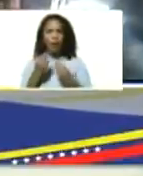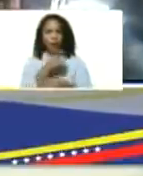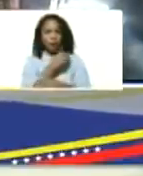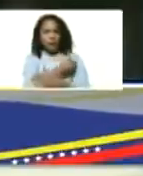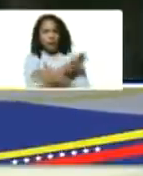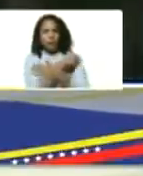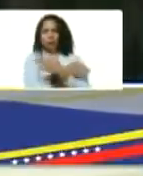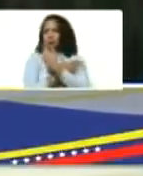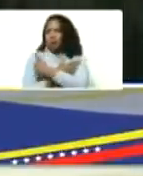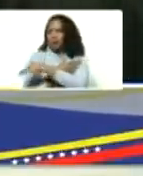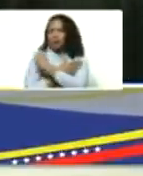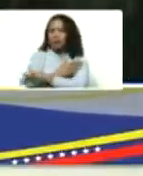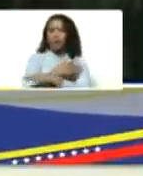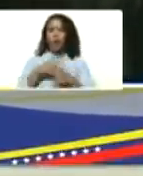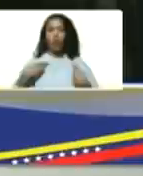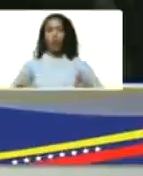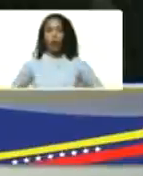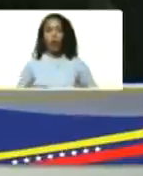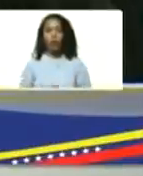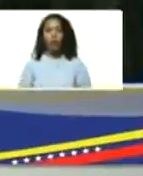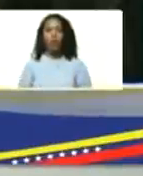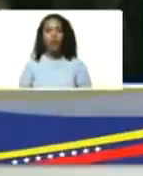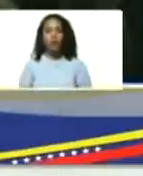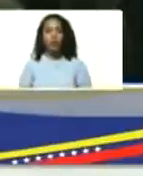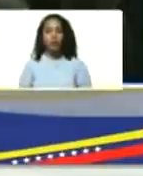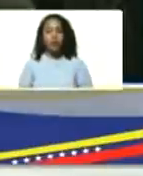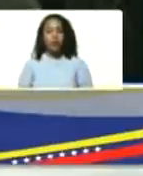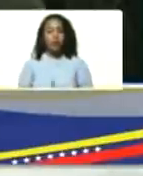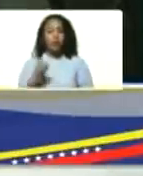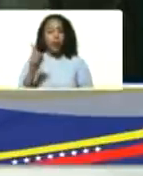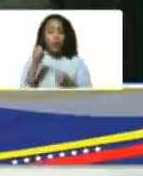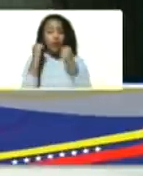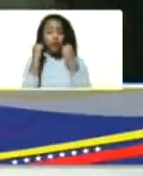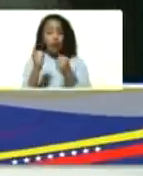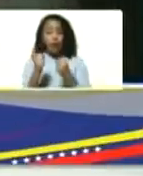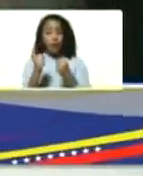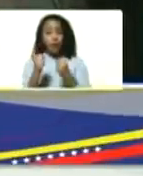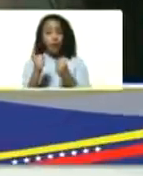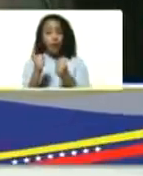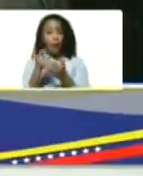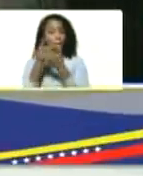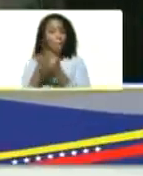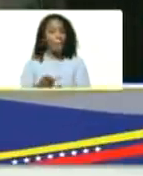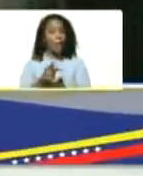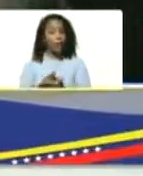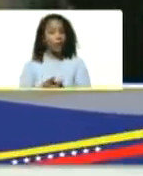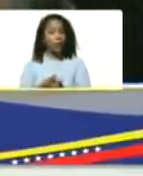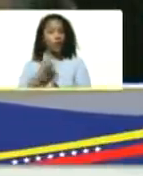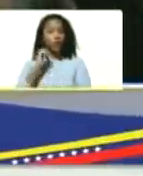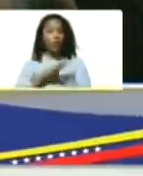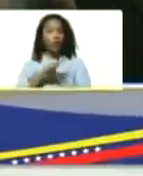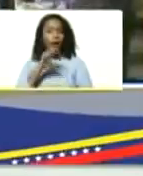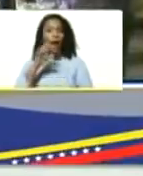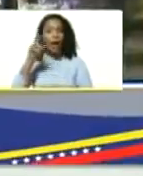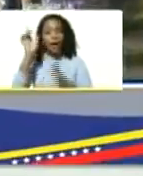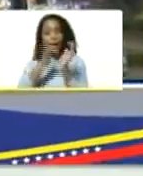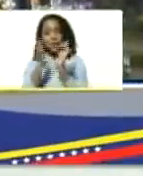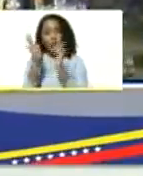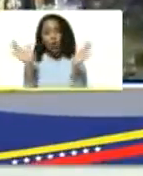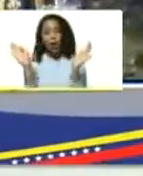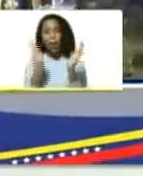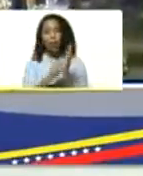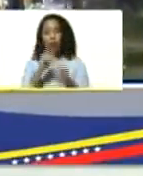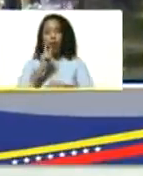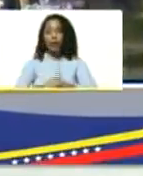humanidad y la sacudió y es tan fuerte el peso histórico de jesucristo que marcó la era